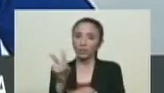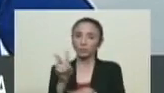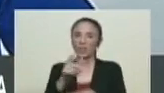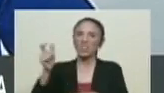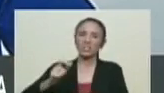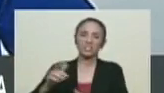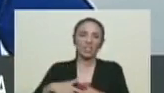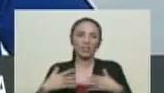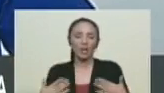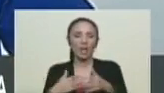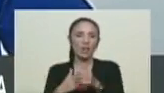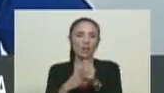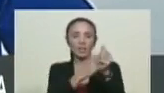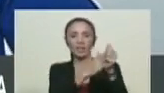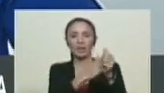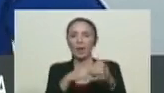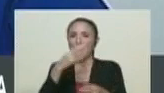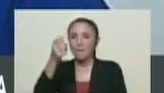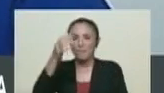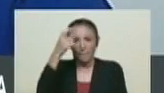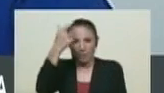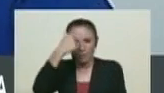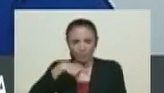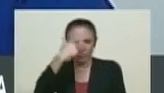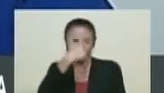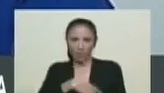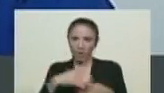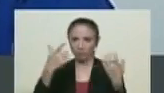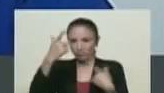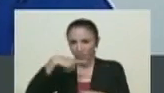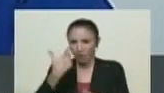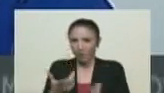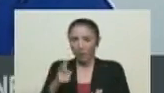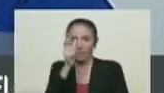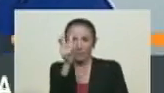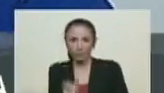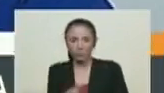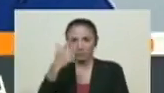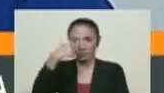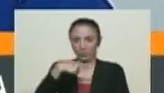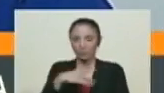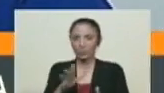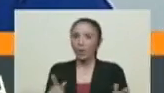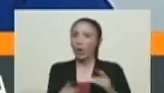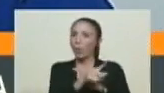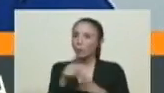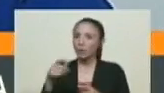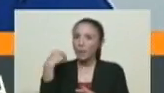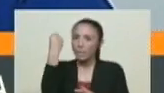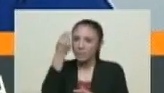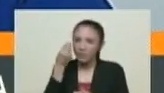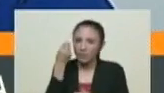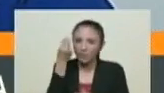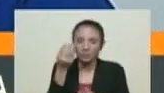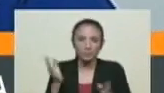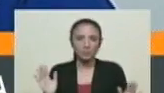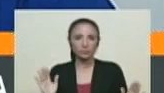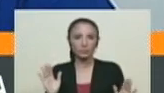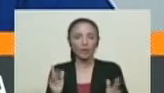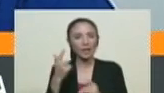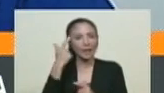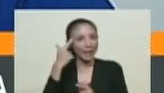tengan líderes, voceros, creíbles. ¿Ustedes creen que Julio Borges representa el sentimiento y el